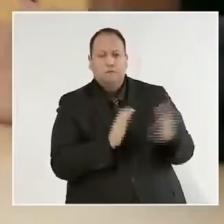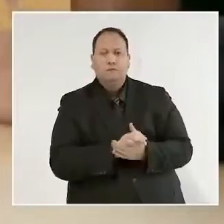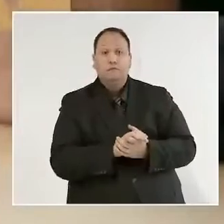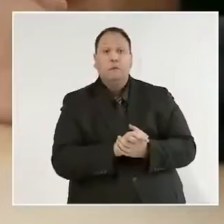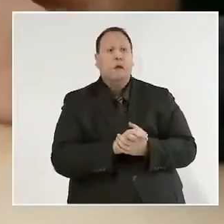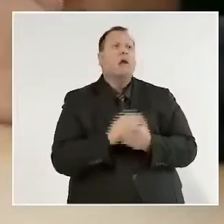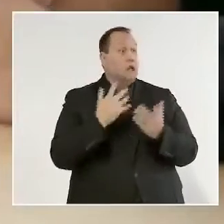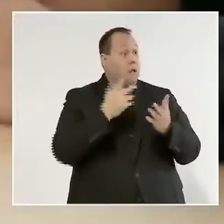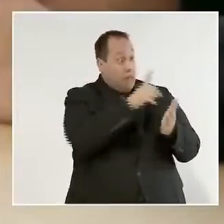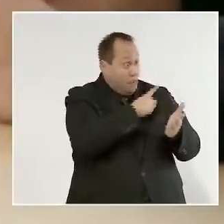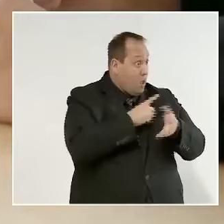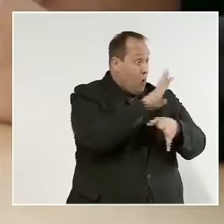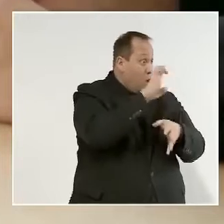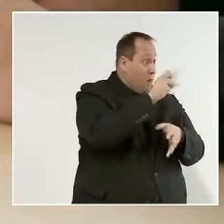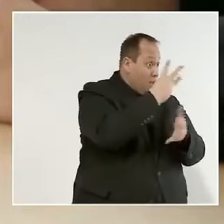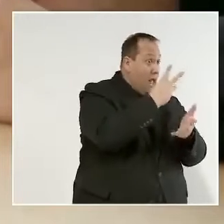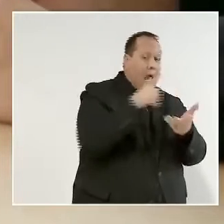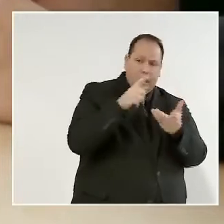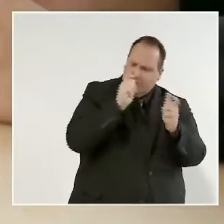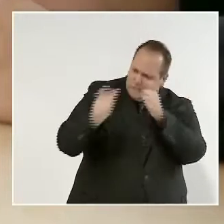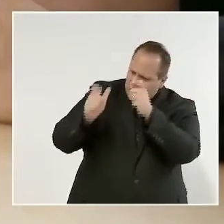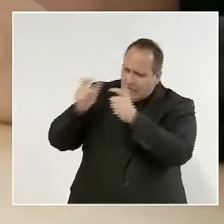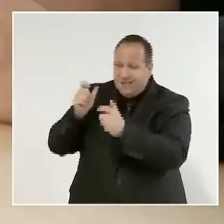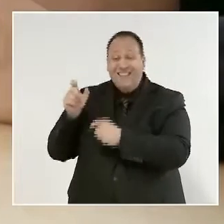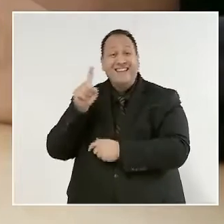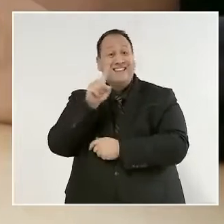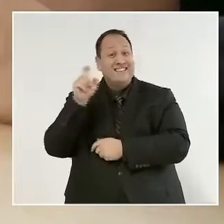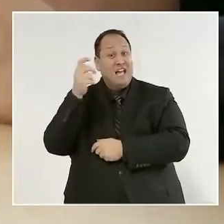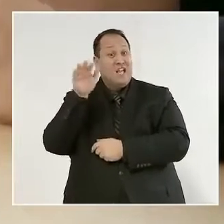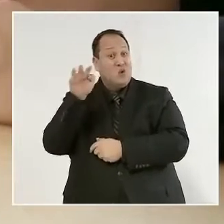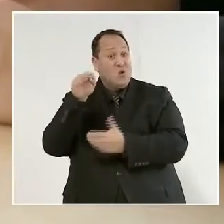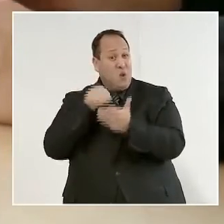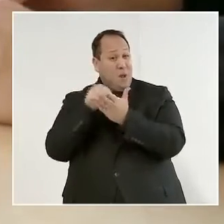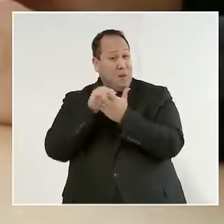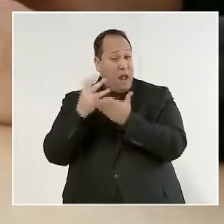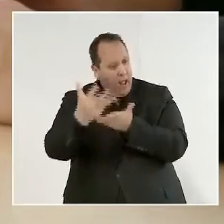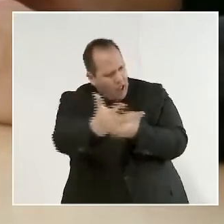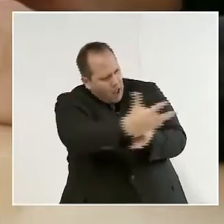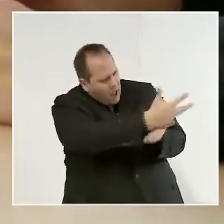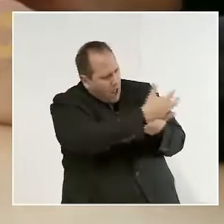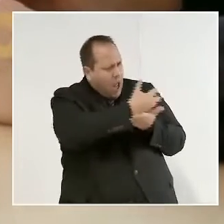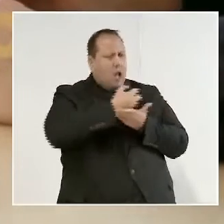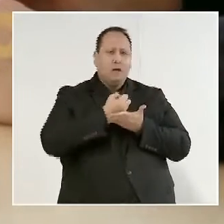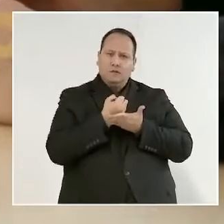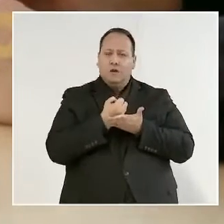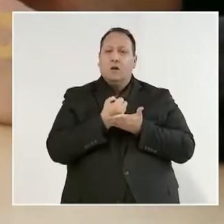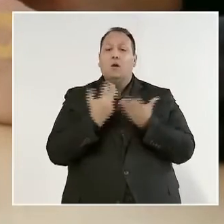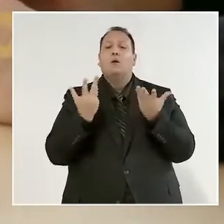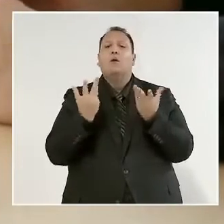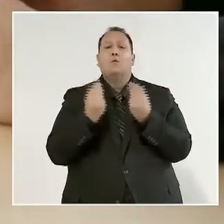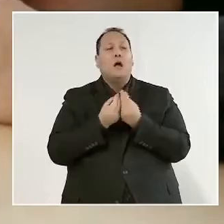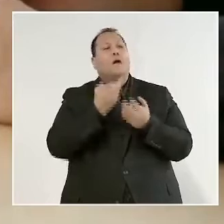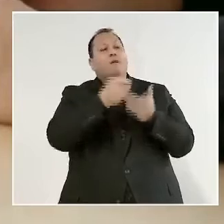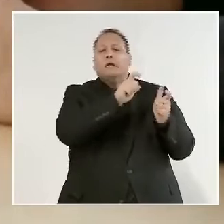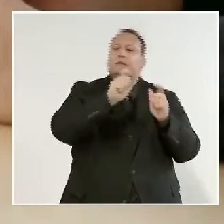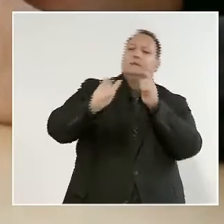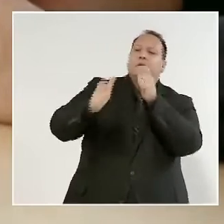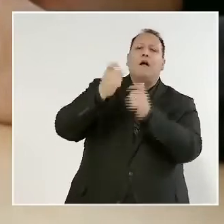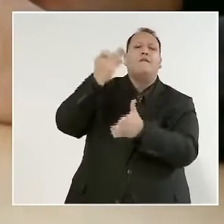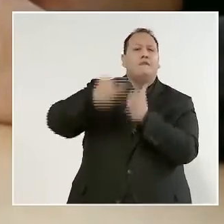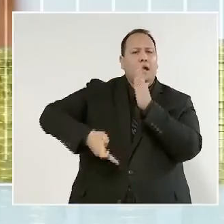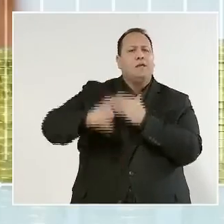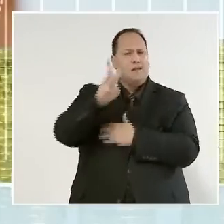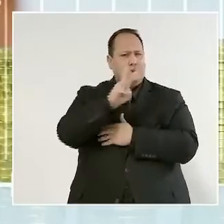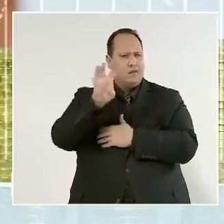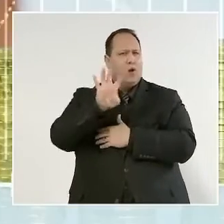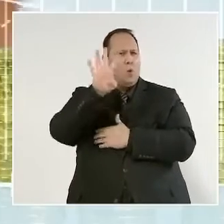adeudaban 423 millones de pesos, de los cuales hemos recuperado más de 119